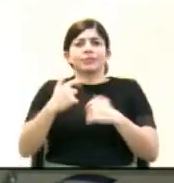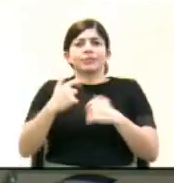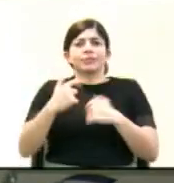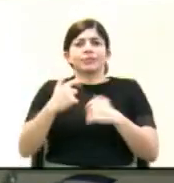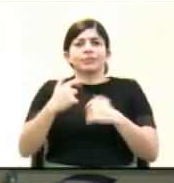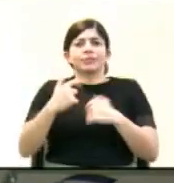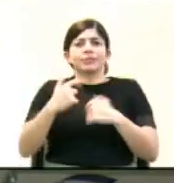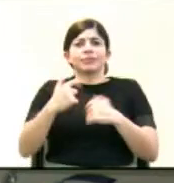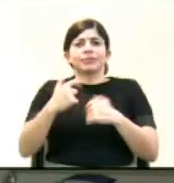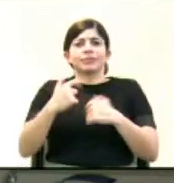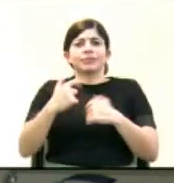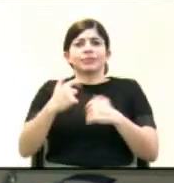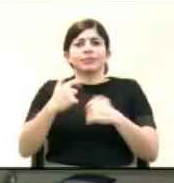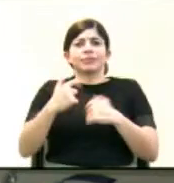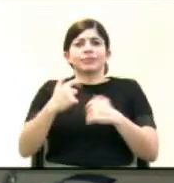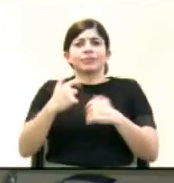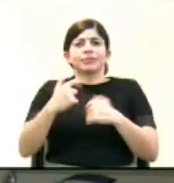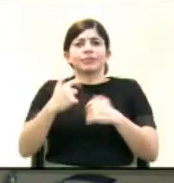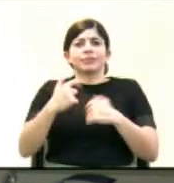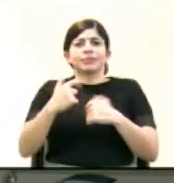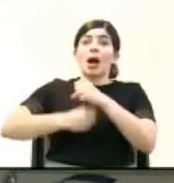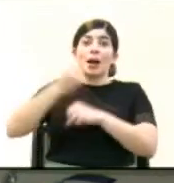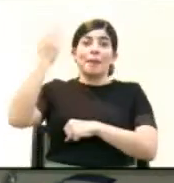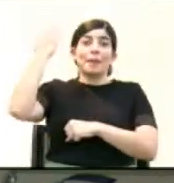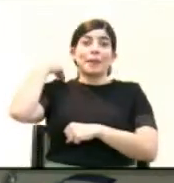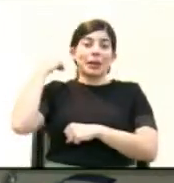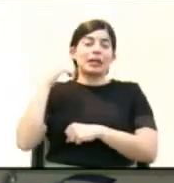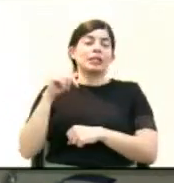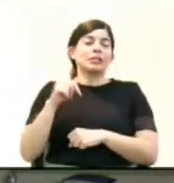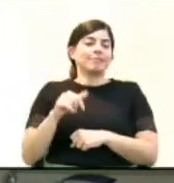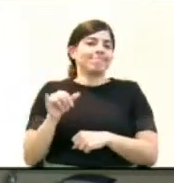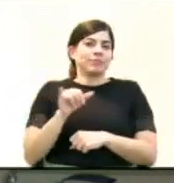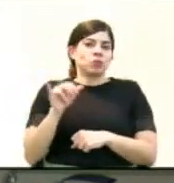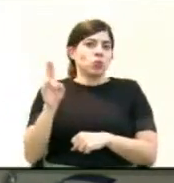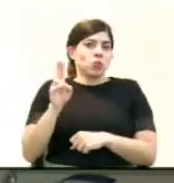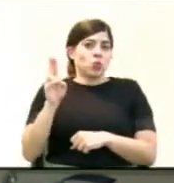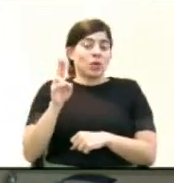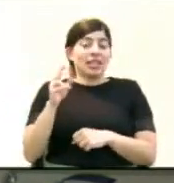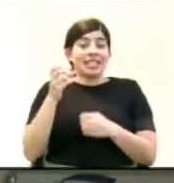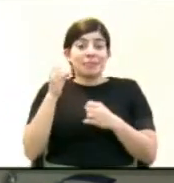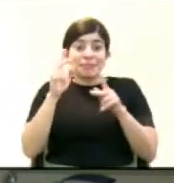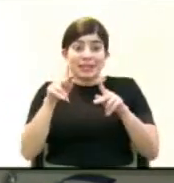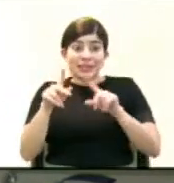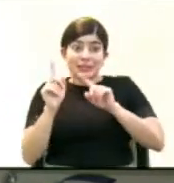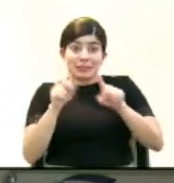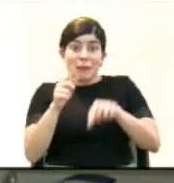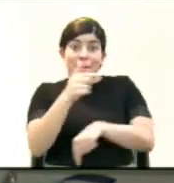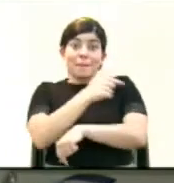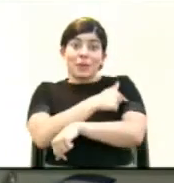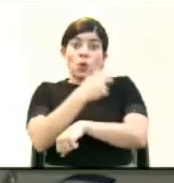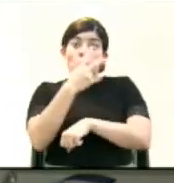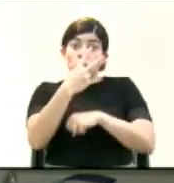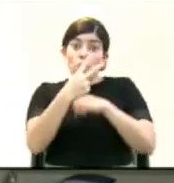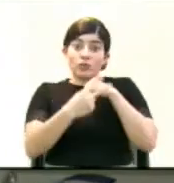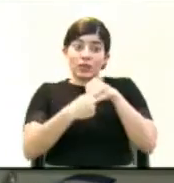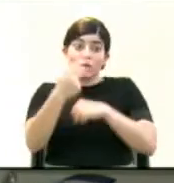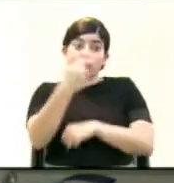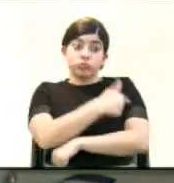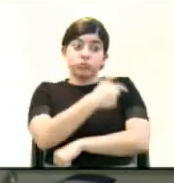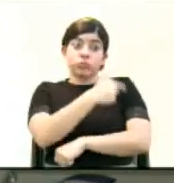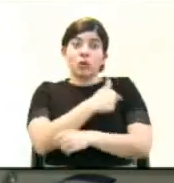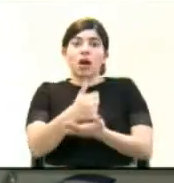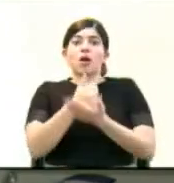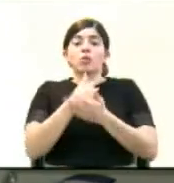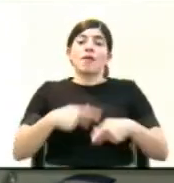tanto como lo fueron en meses pasados y el año anterior. La decisión de acudir a vacunarse con las 2 dosis hoy puede hacer la diferencia entre la vida